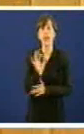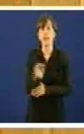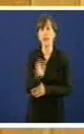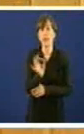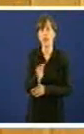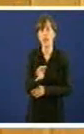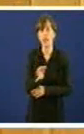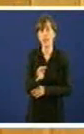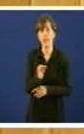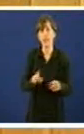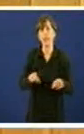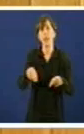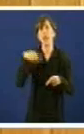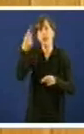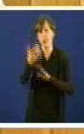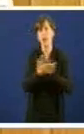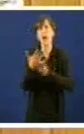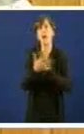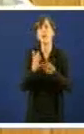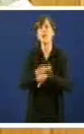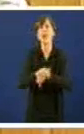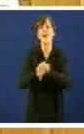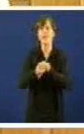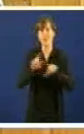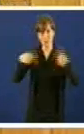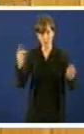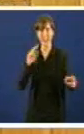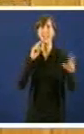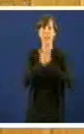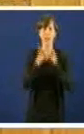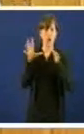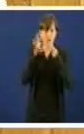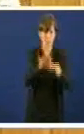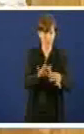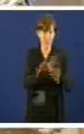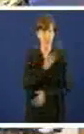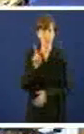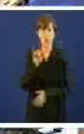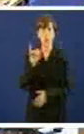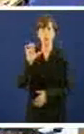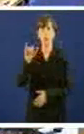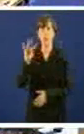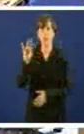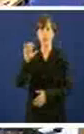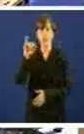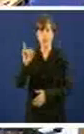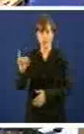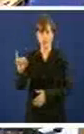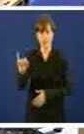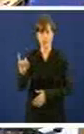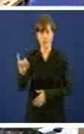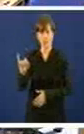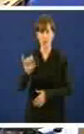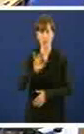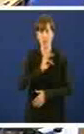Xa falaremos de amigos na interpelación Que teñen que ver moito con esta fotografía Señor Villetez